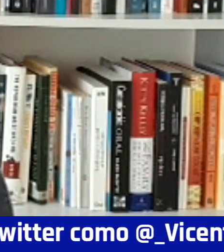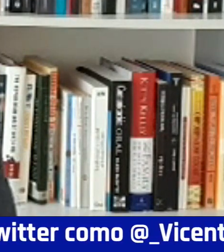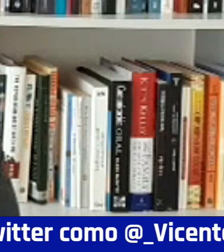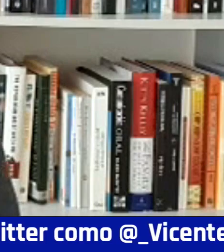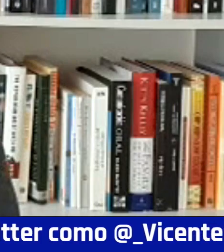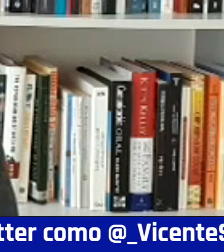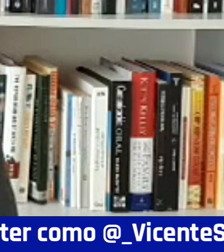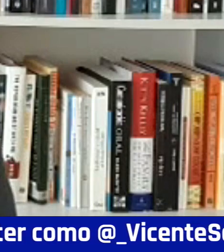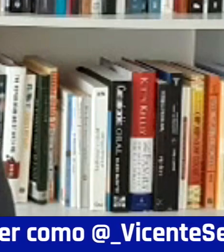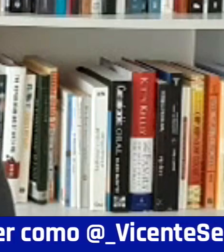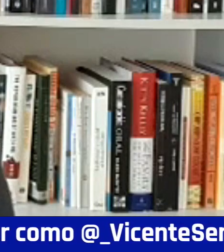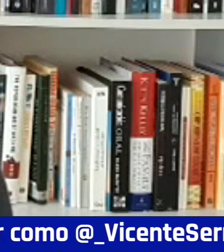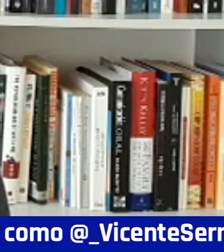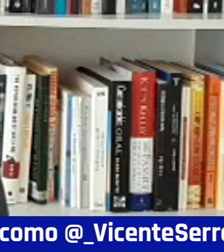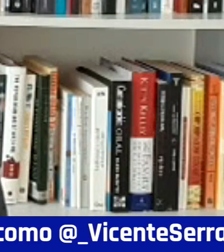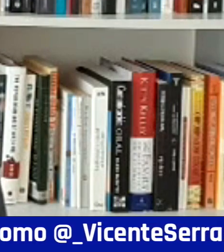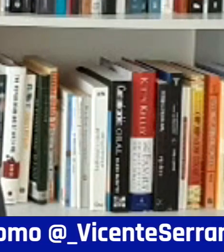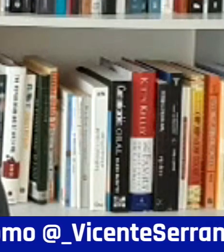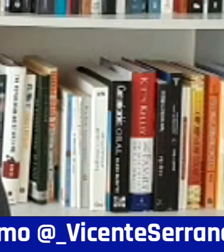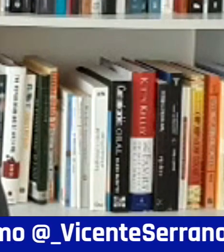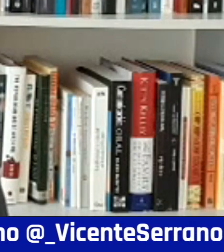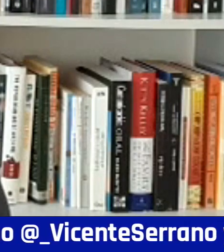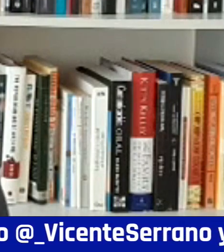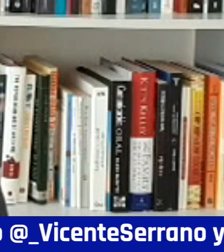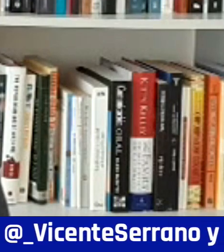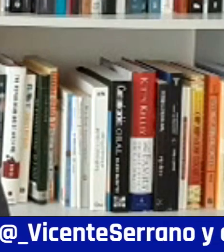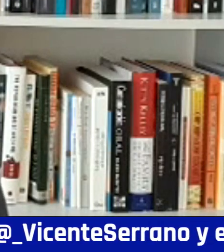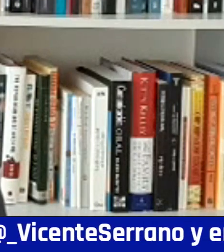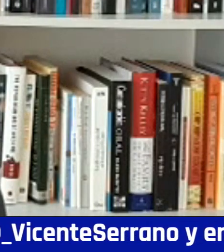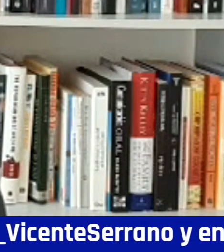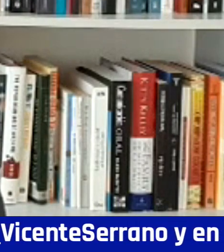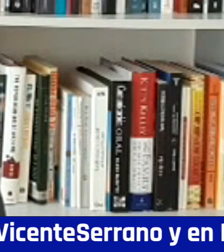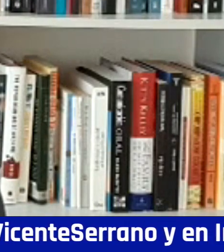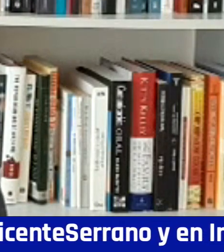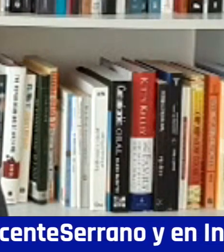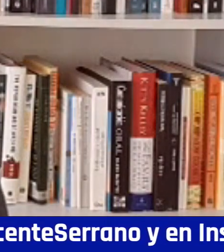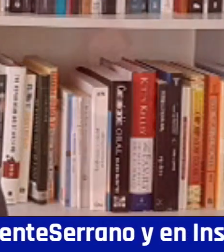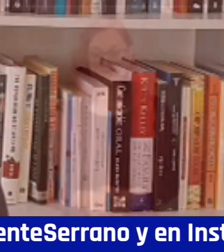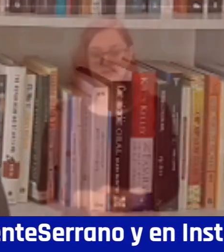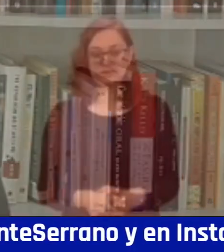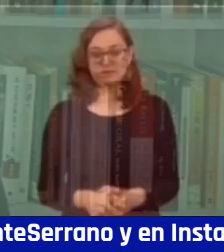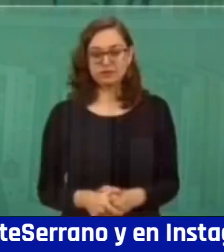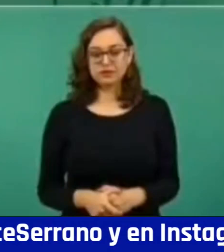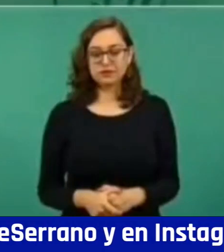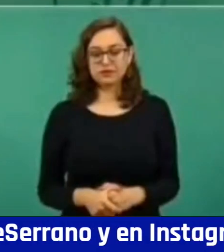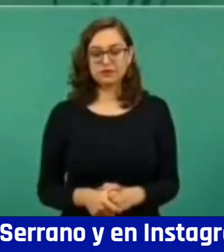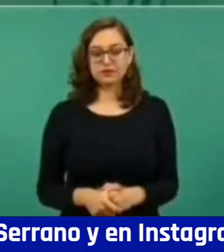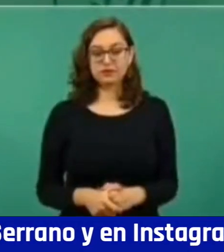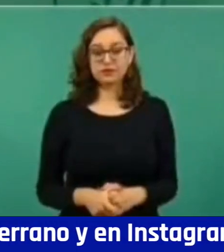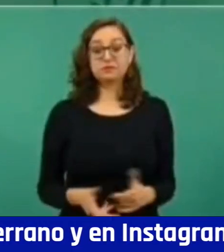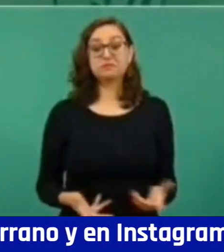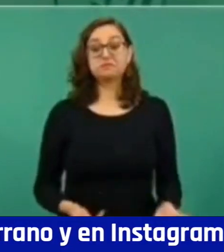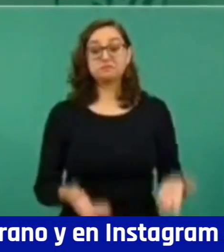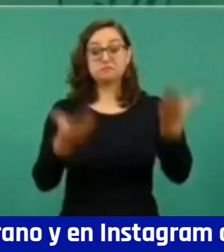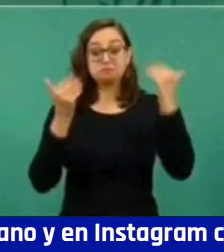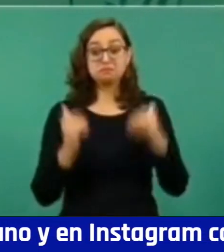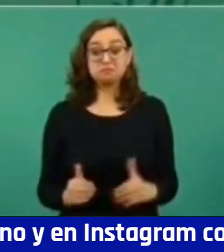no entabla relaciones de complicidad con nadie. Vamos a escuchar al presidente López Obrador. Mi